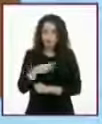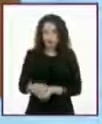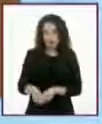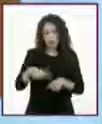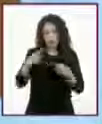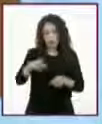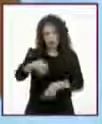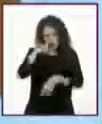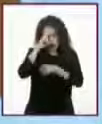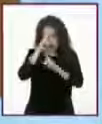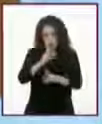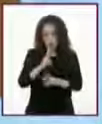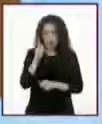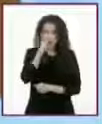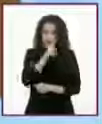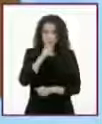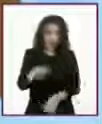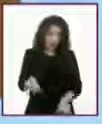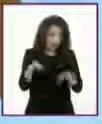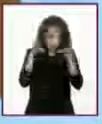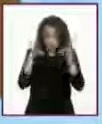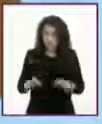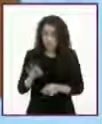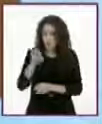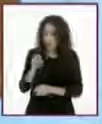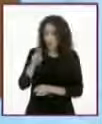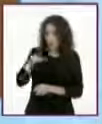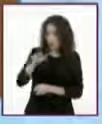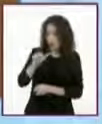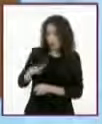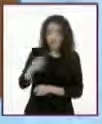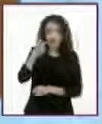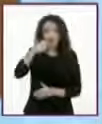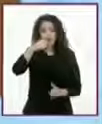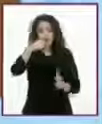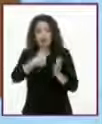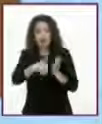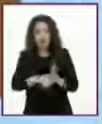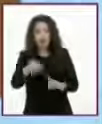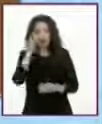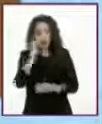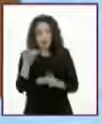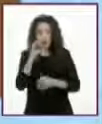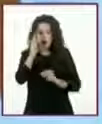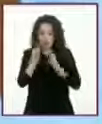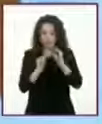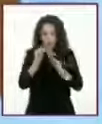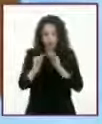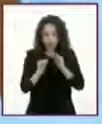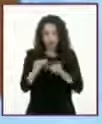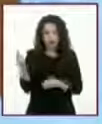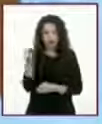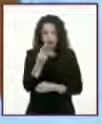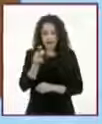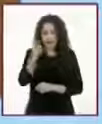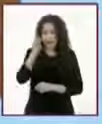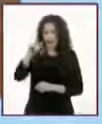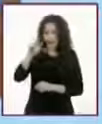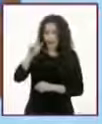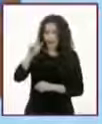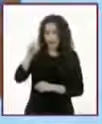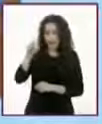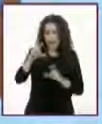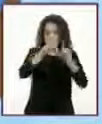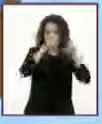un lenguaje formal. Las cartas formales tienen una estructura estándar compuesta por el encabezado, el cuerpo y la